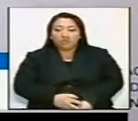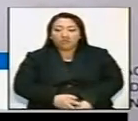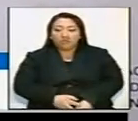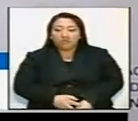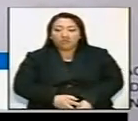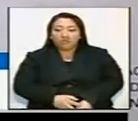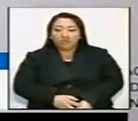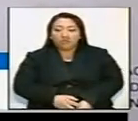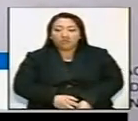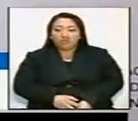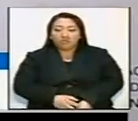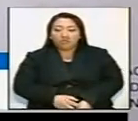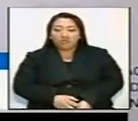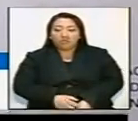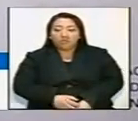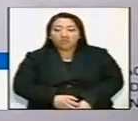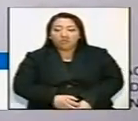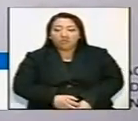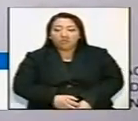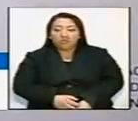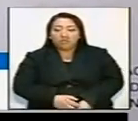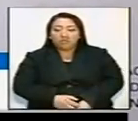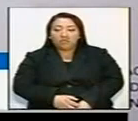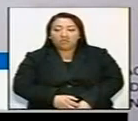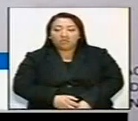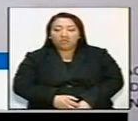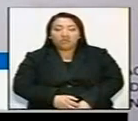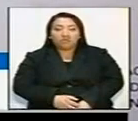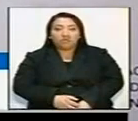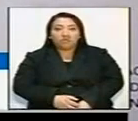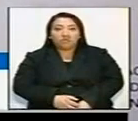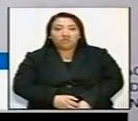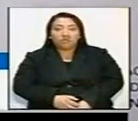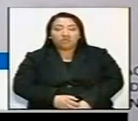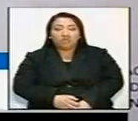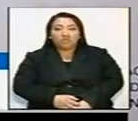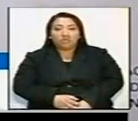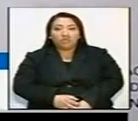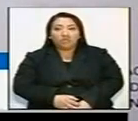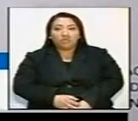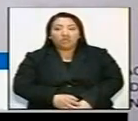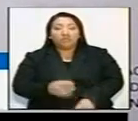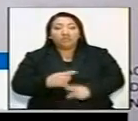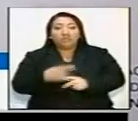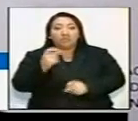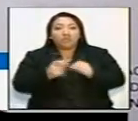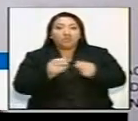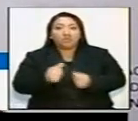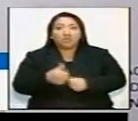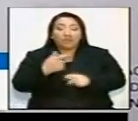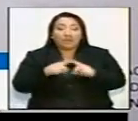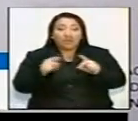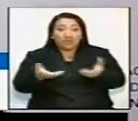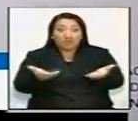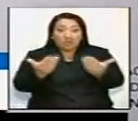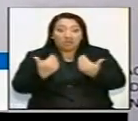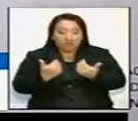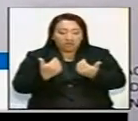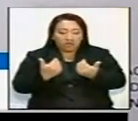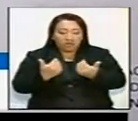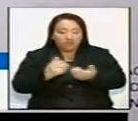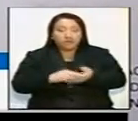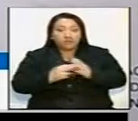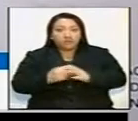por cada uno de los agentes, por los agentes principales. Y estas medidas nos abren un